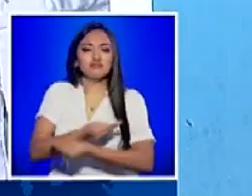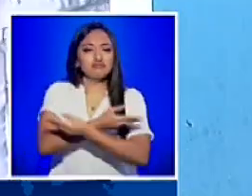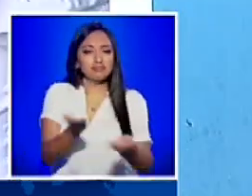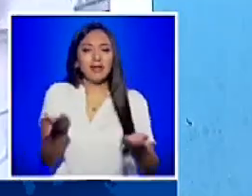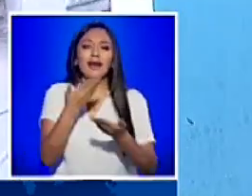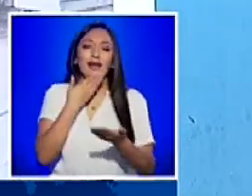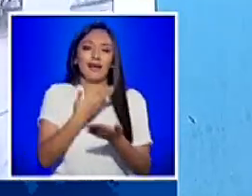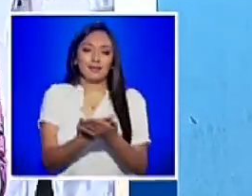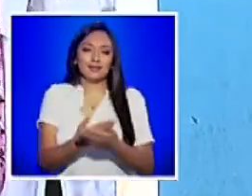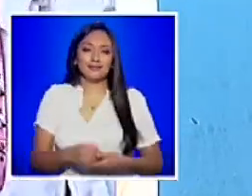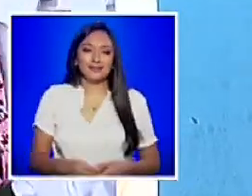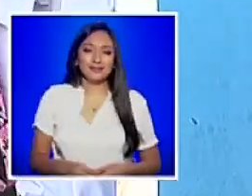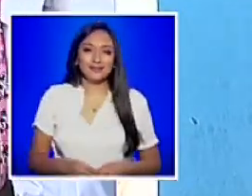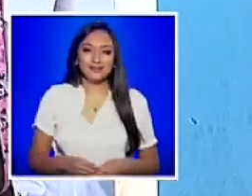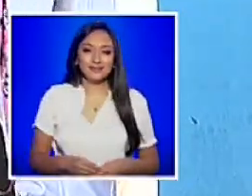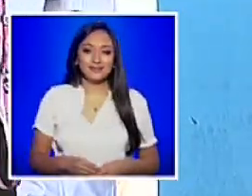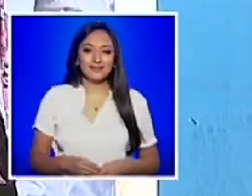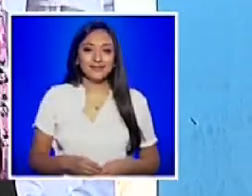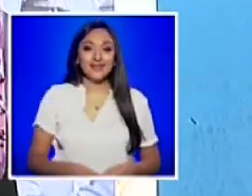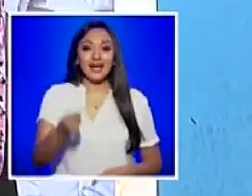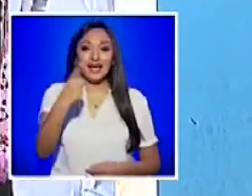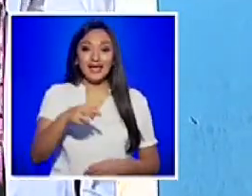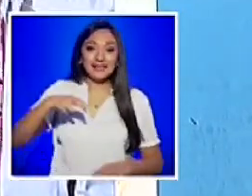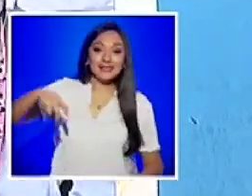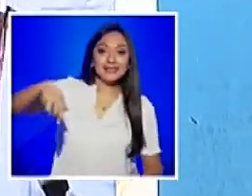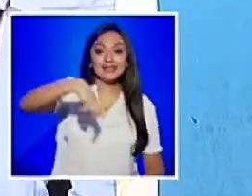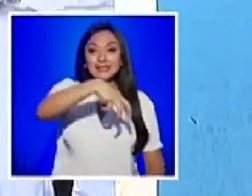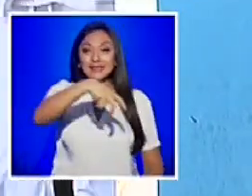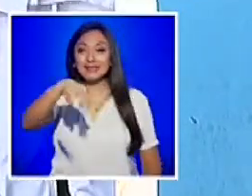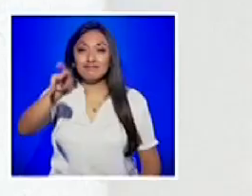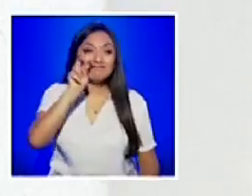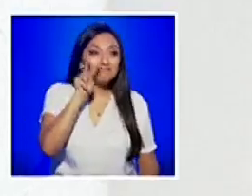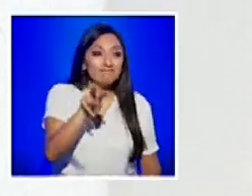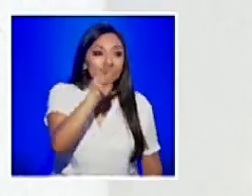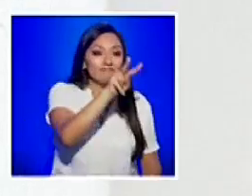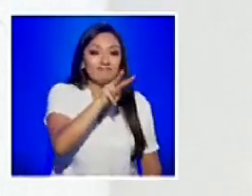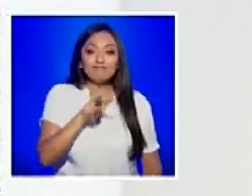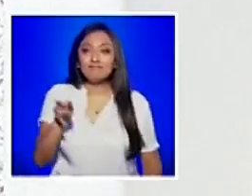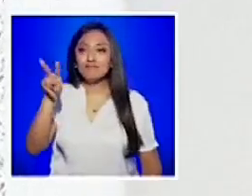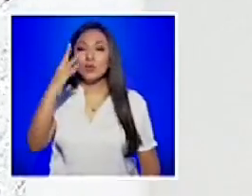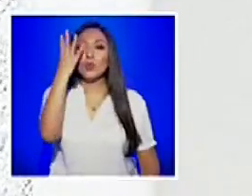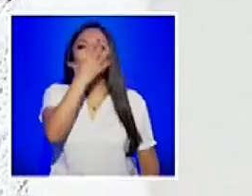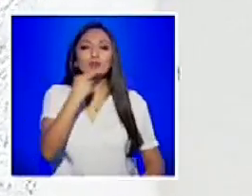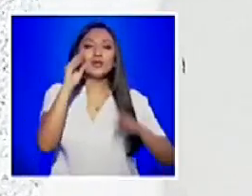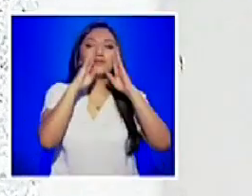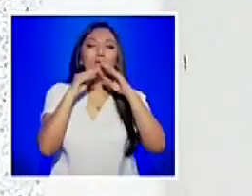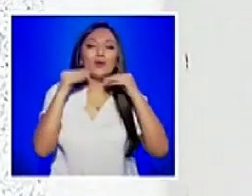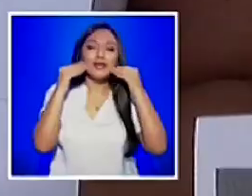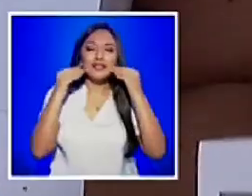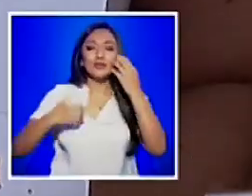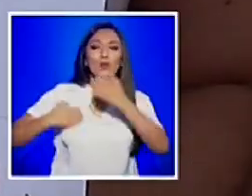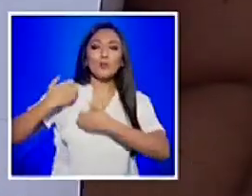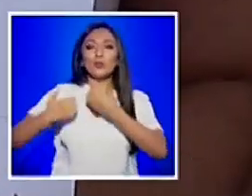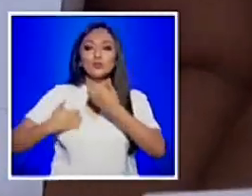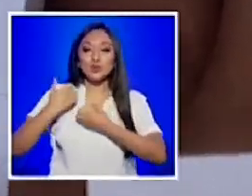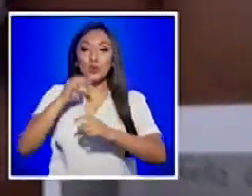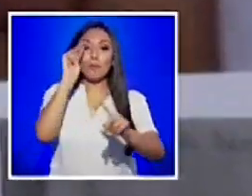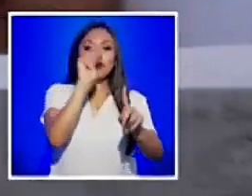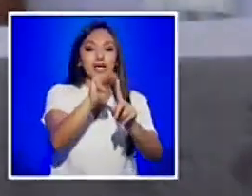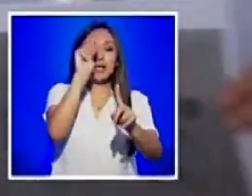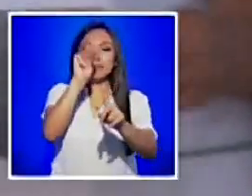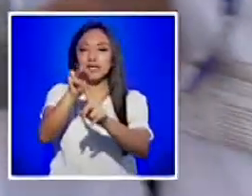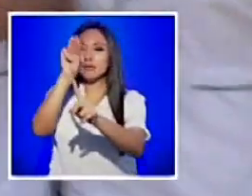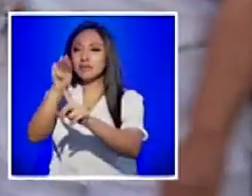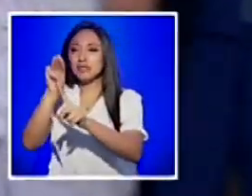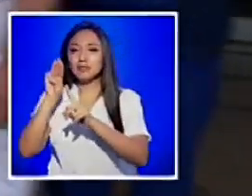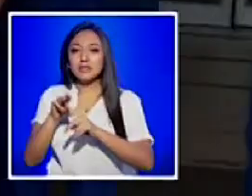valoramos. Un recorrido que dejó huellas, sonrisas, todo tipo de emociones, mensajes que sembraron